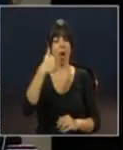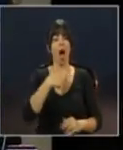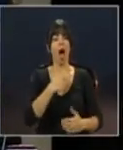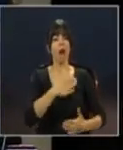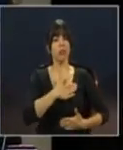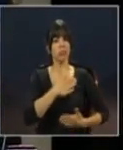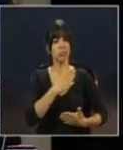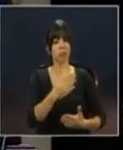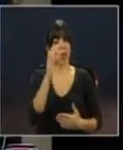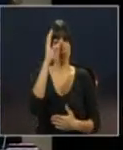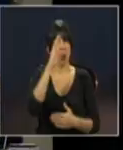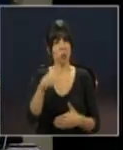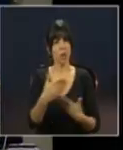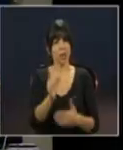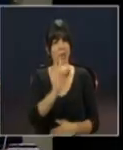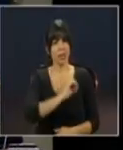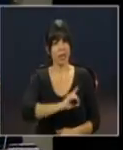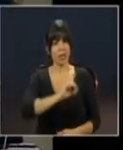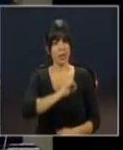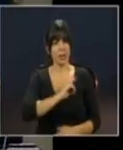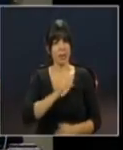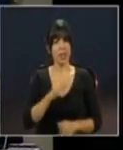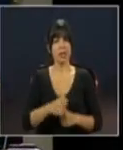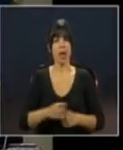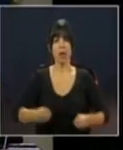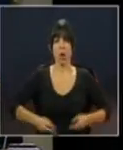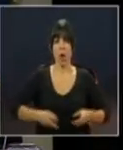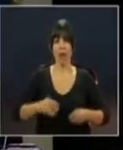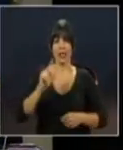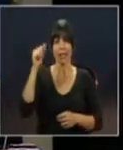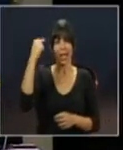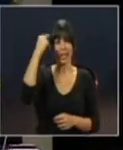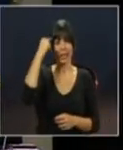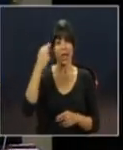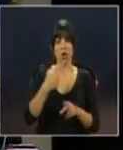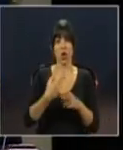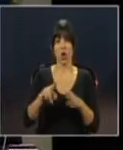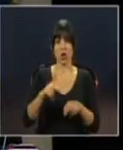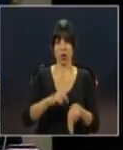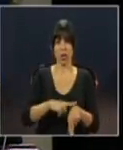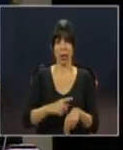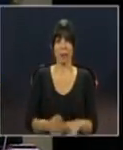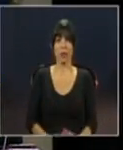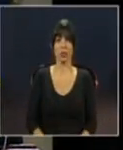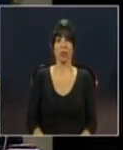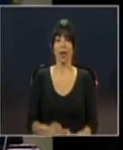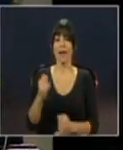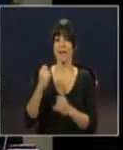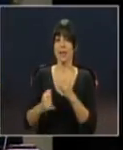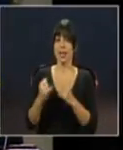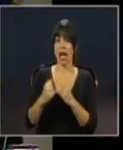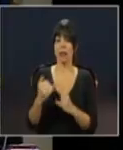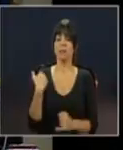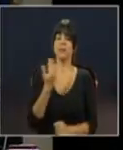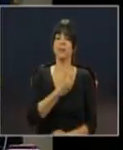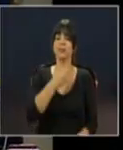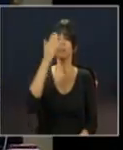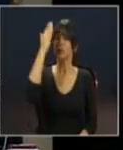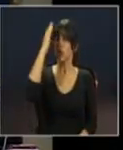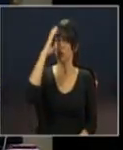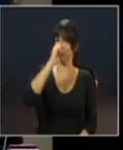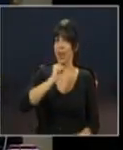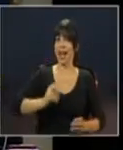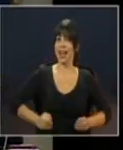por disciplinar la gestión de las erogaciones estatales en el mediano plazo. Finalmente, somos conscientes de que el